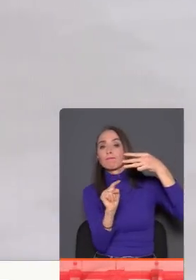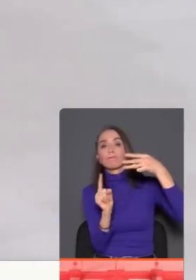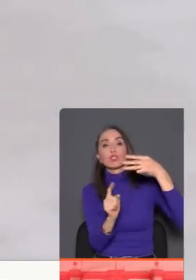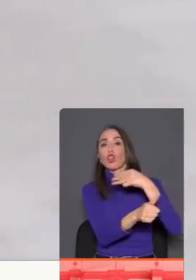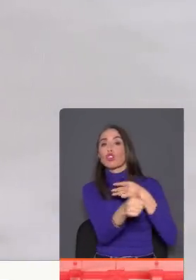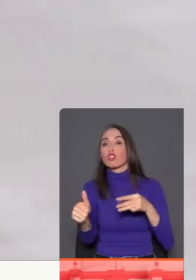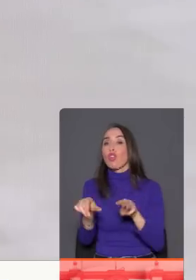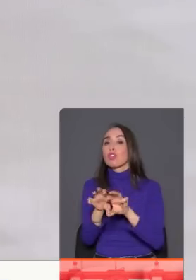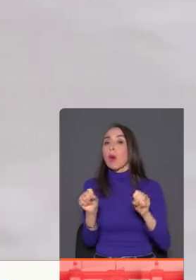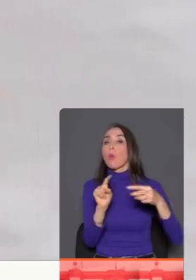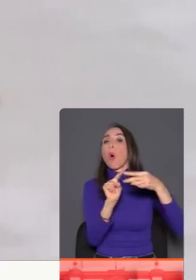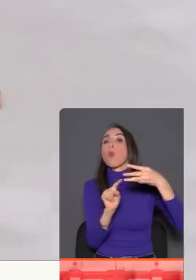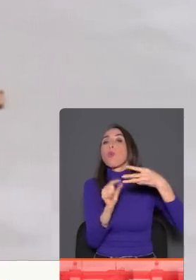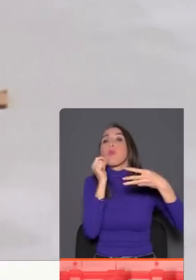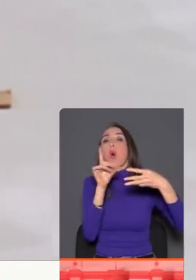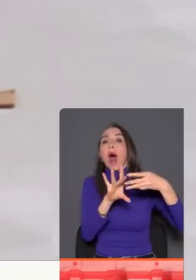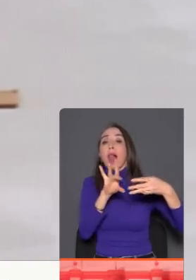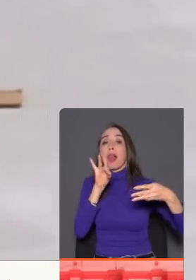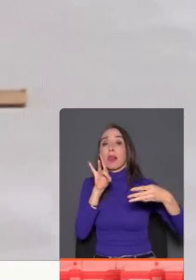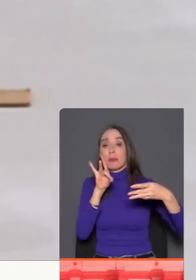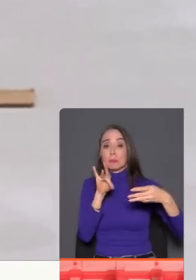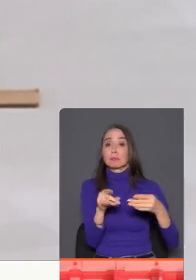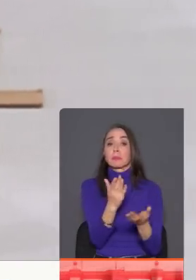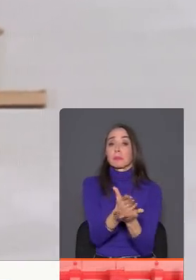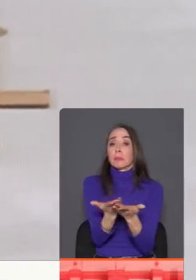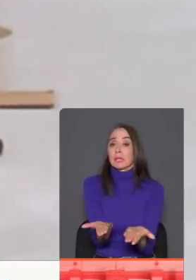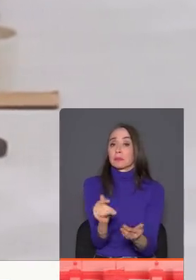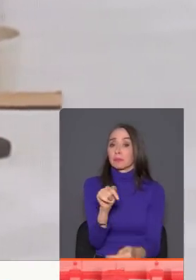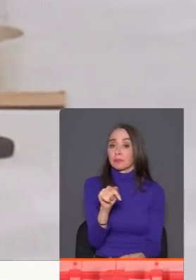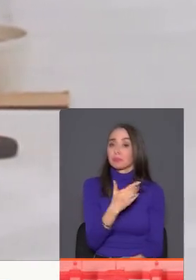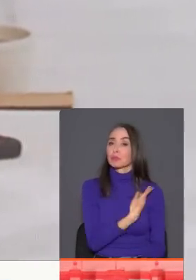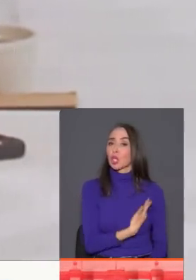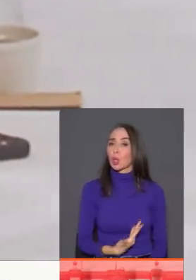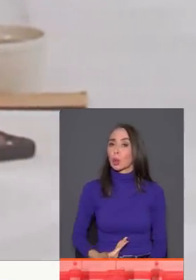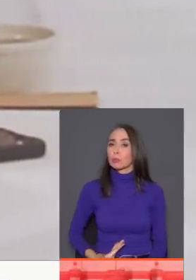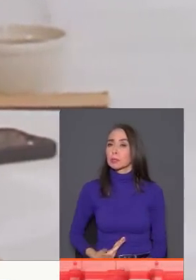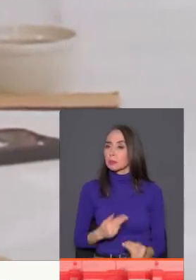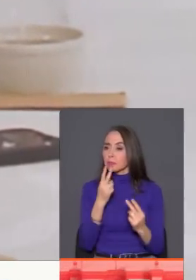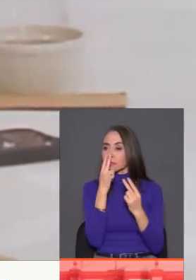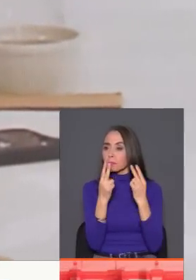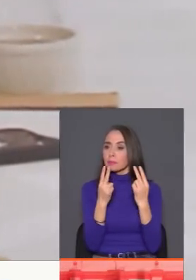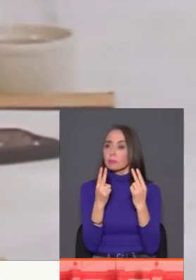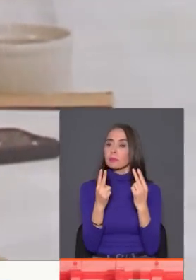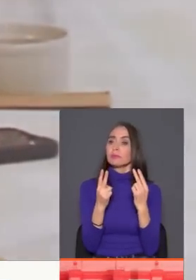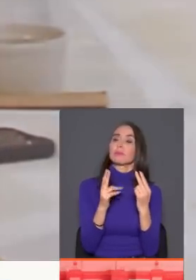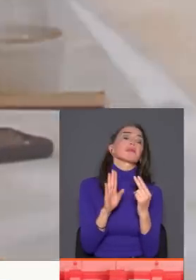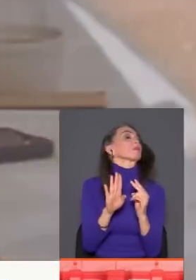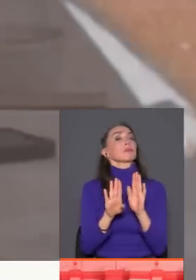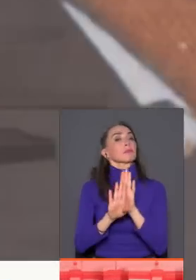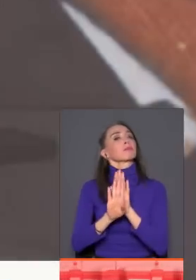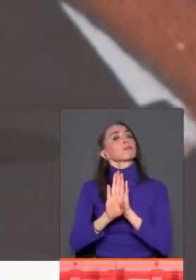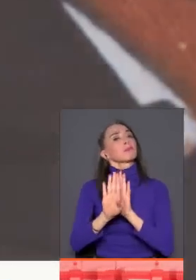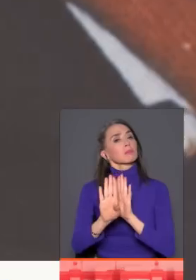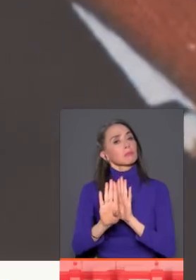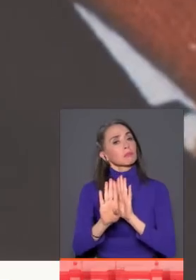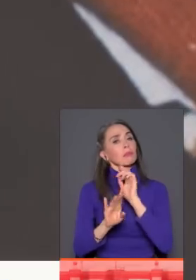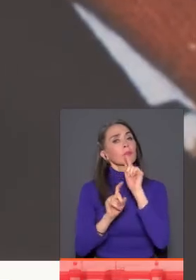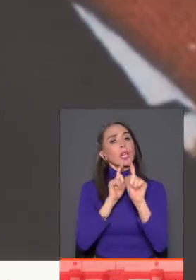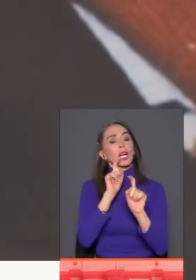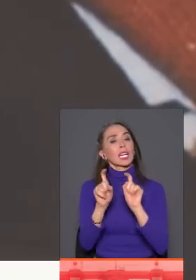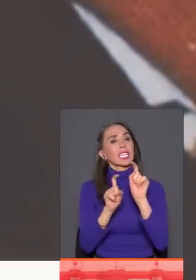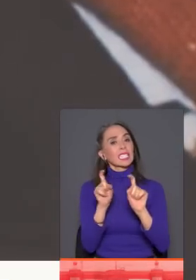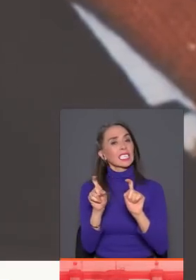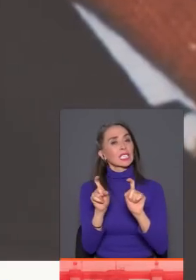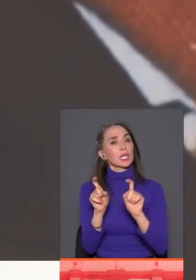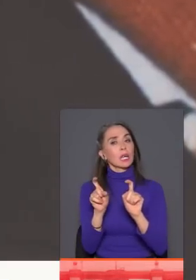ese sentido ahora en hasta ahora el gobierno había mirado con bastante distancia incluso diría críticas esta